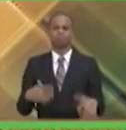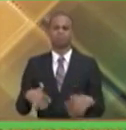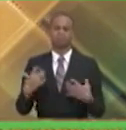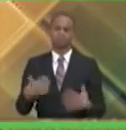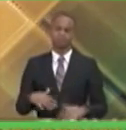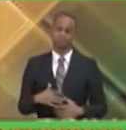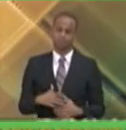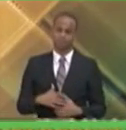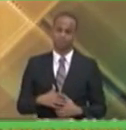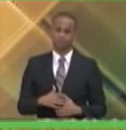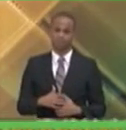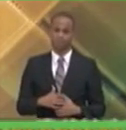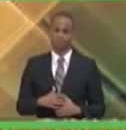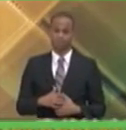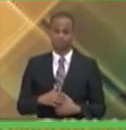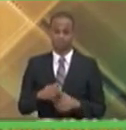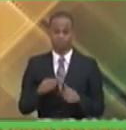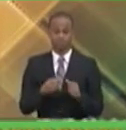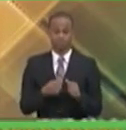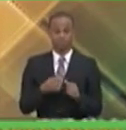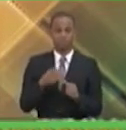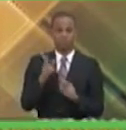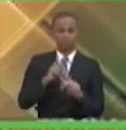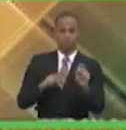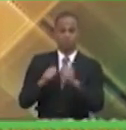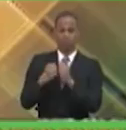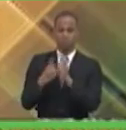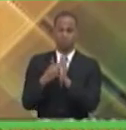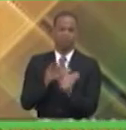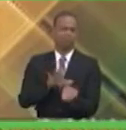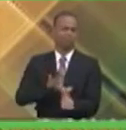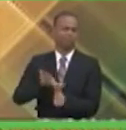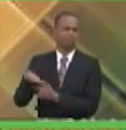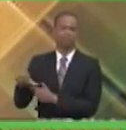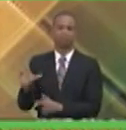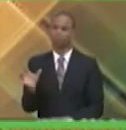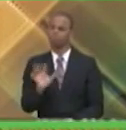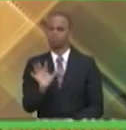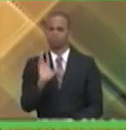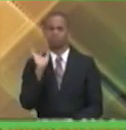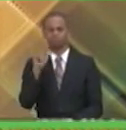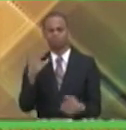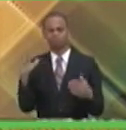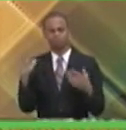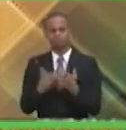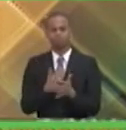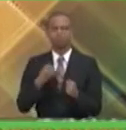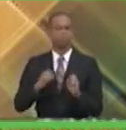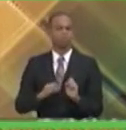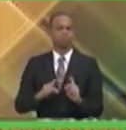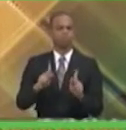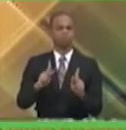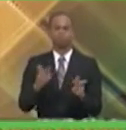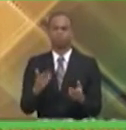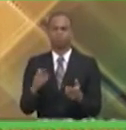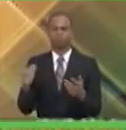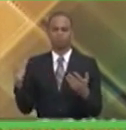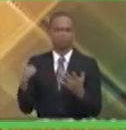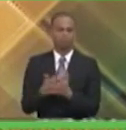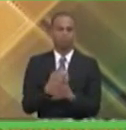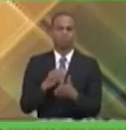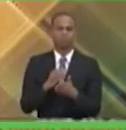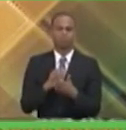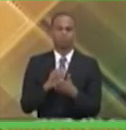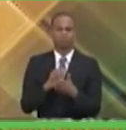dejado a un lado de las personas con discapacidad, sino que es una nueva oportunidad, es una nueva forma